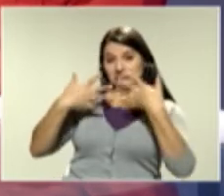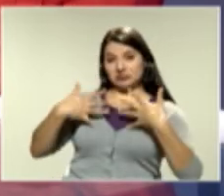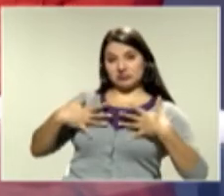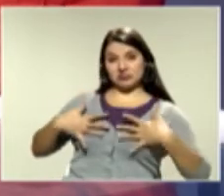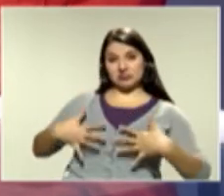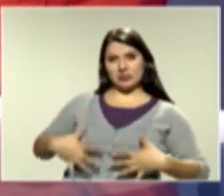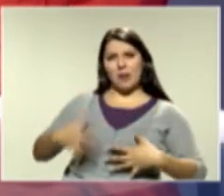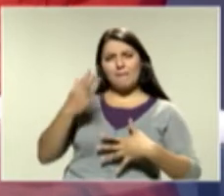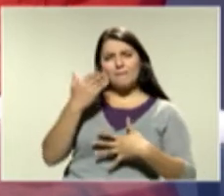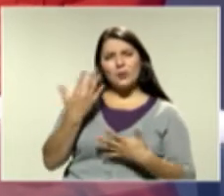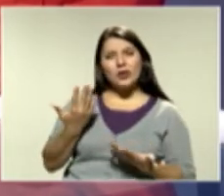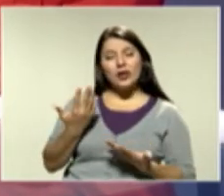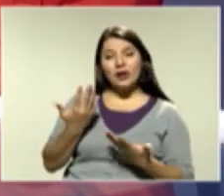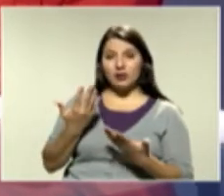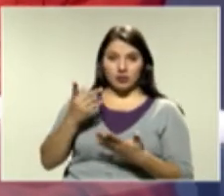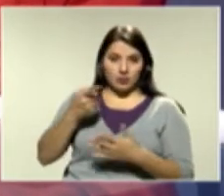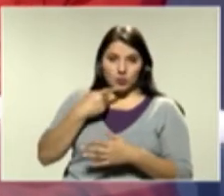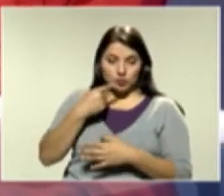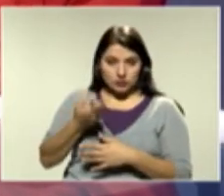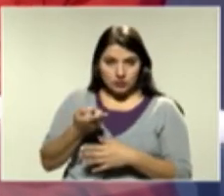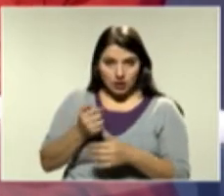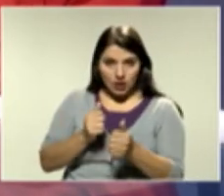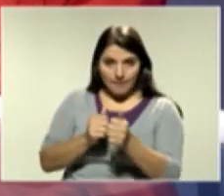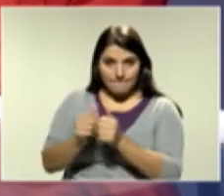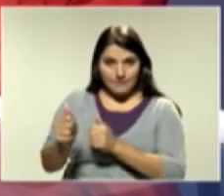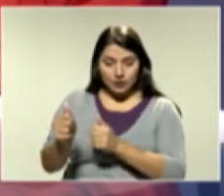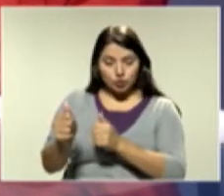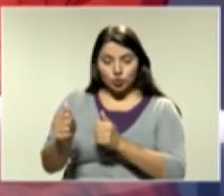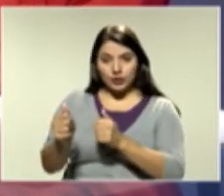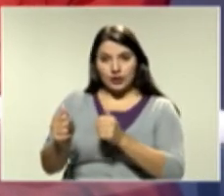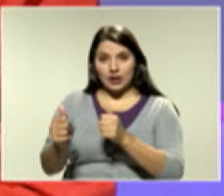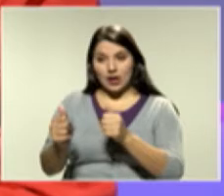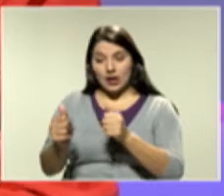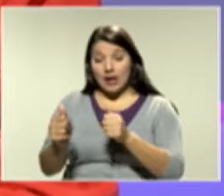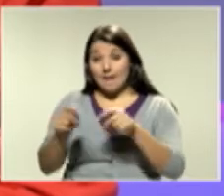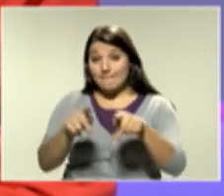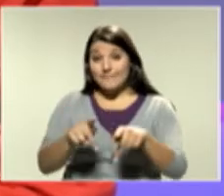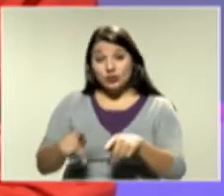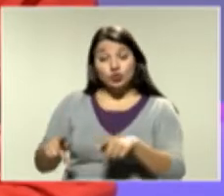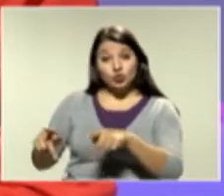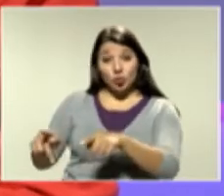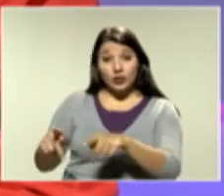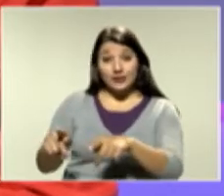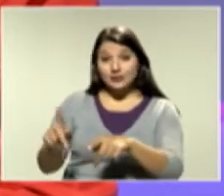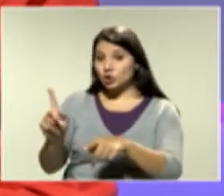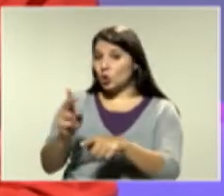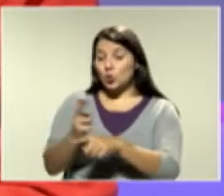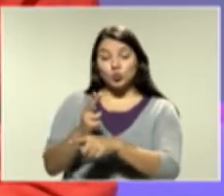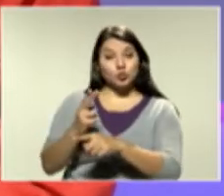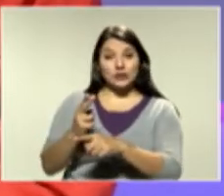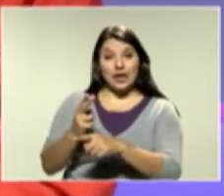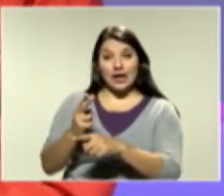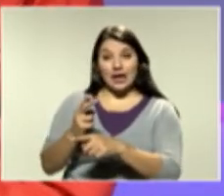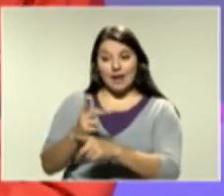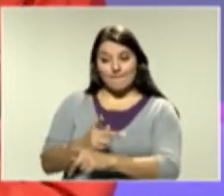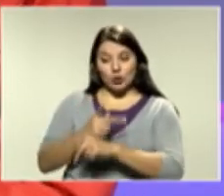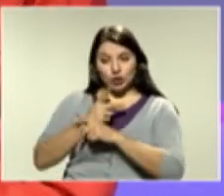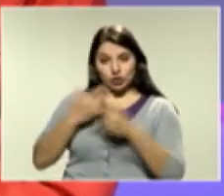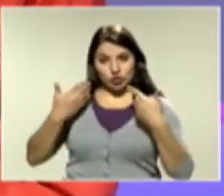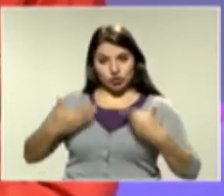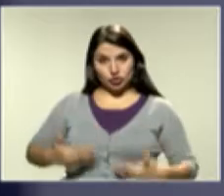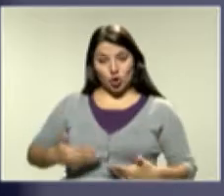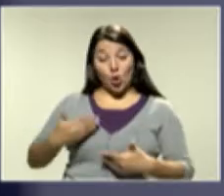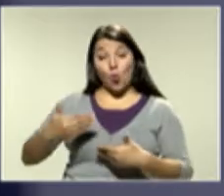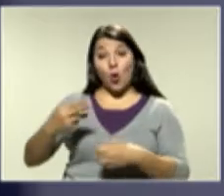porque la mayoría, y hay que decirlo, la mayoría de pequeños productores en el país no utiliza todo el equipo de protección. Entonces,